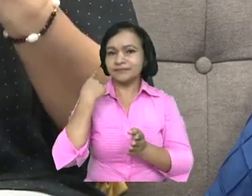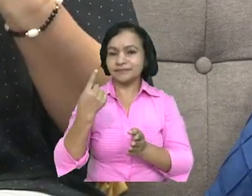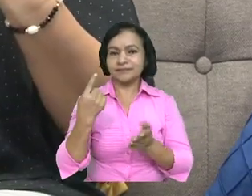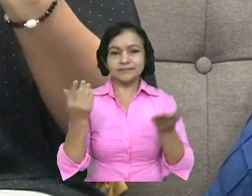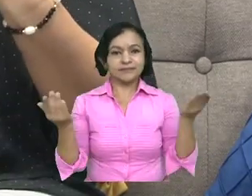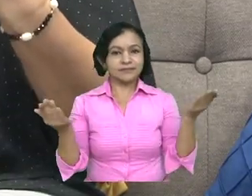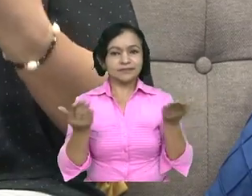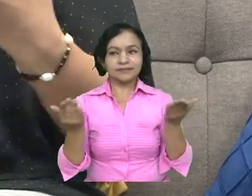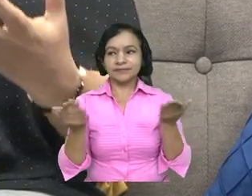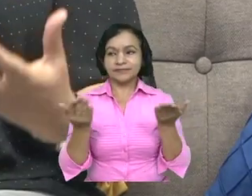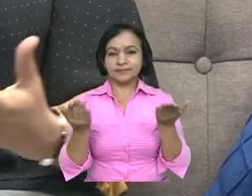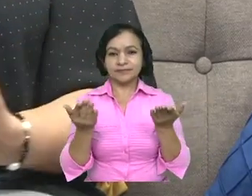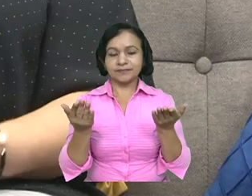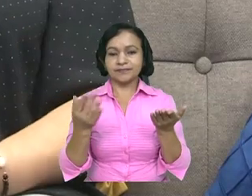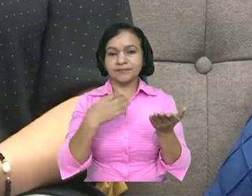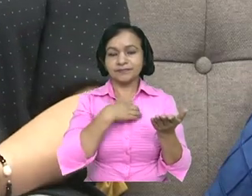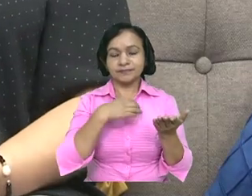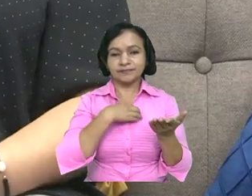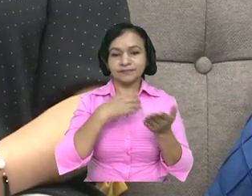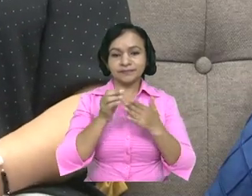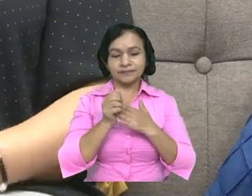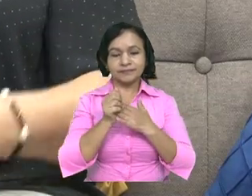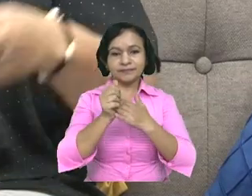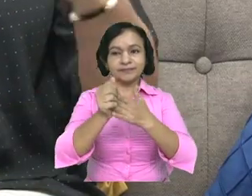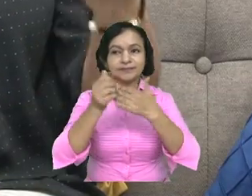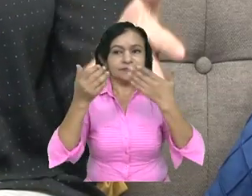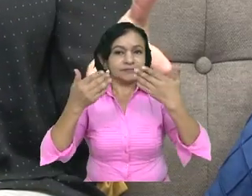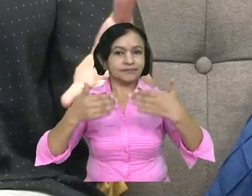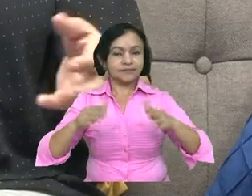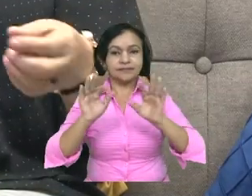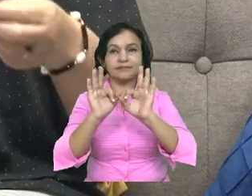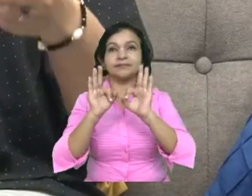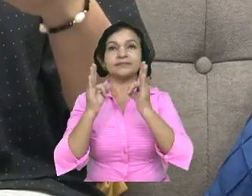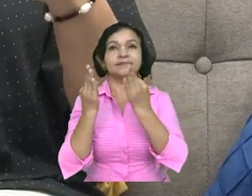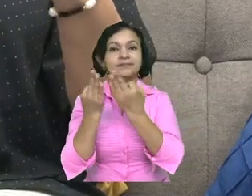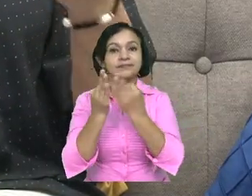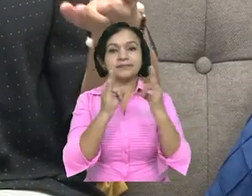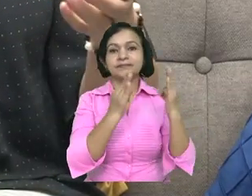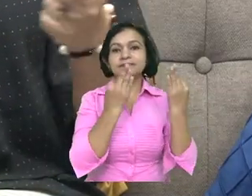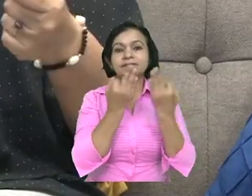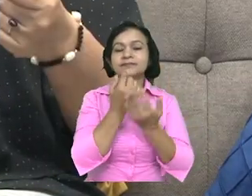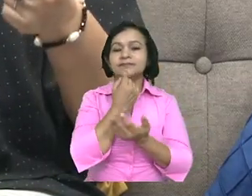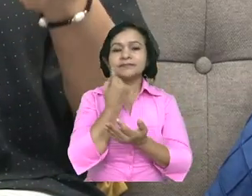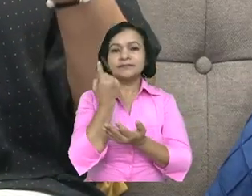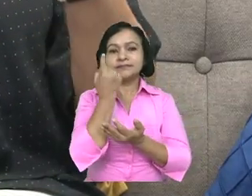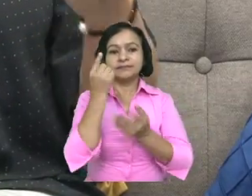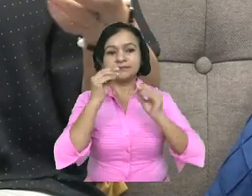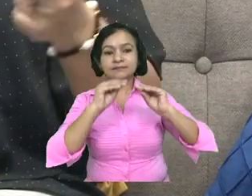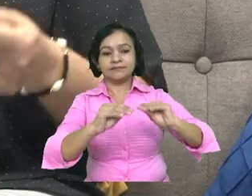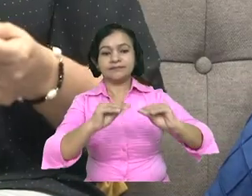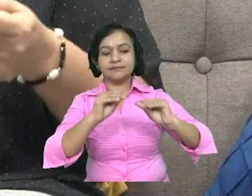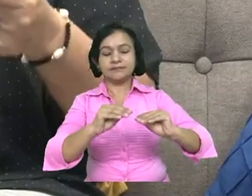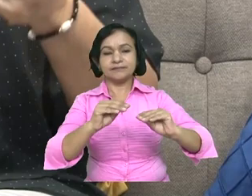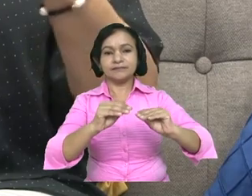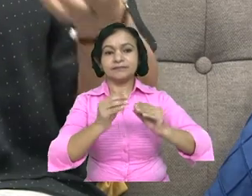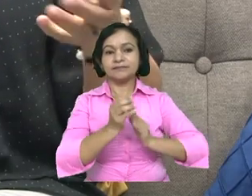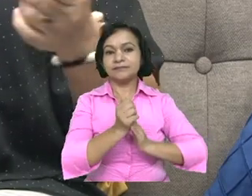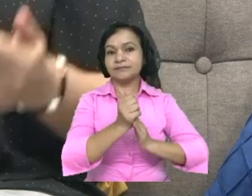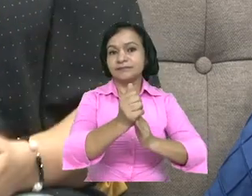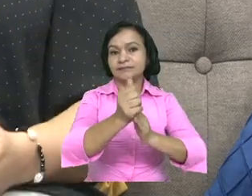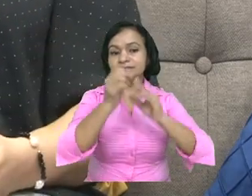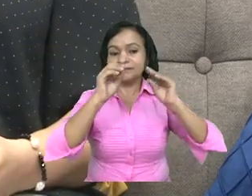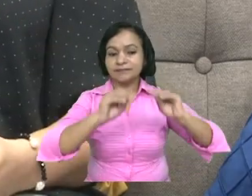como, ejercemos un liderazgo nato, porque, claro, en la familia, ¿quién forma? ¿Quién induce?